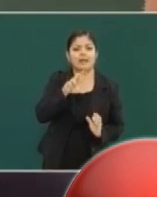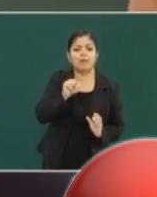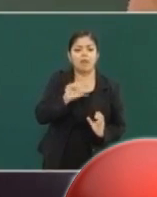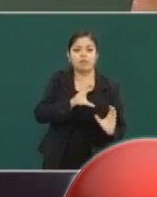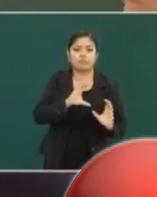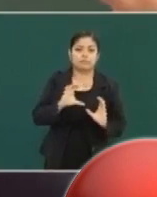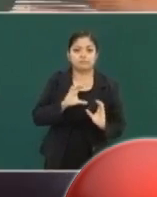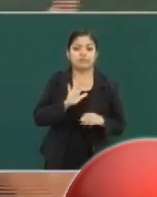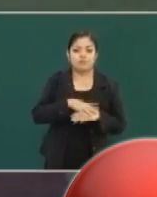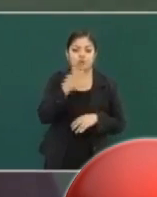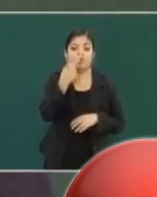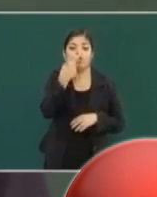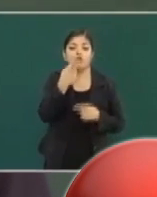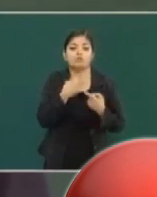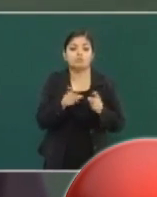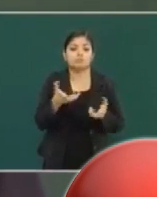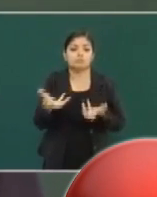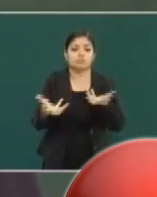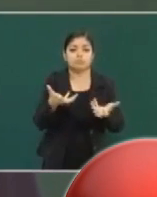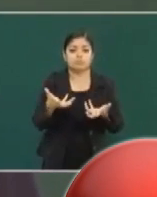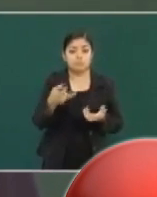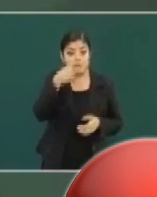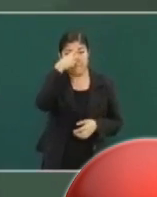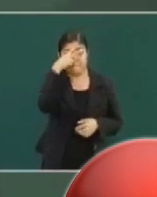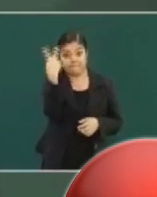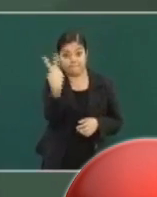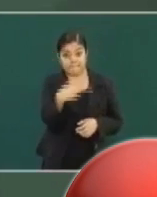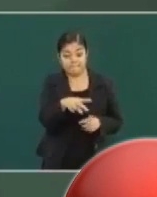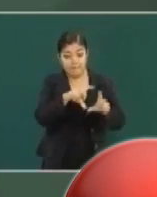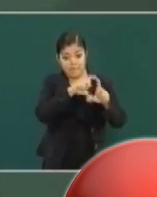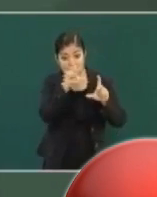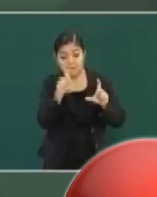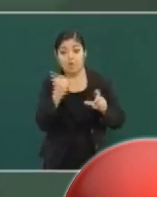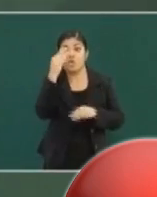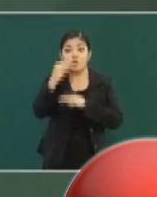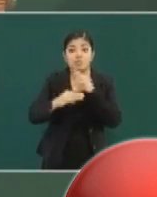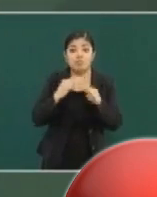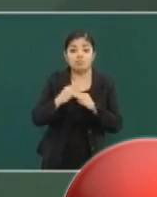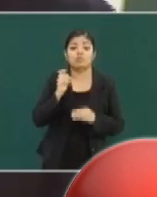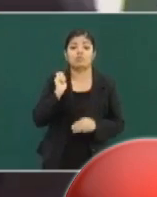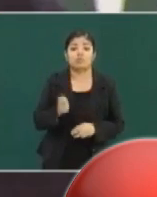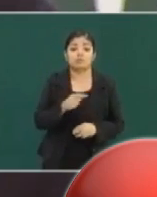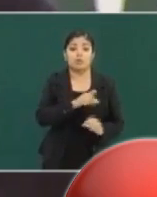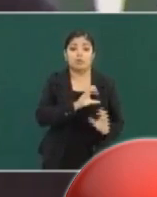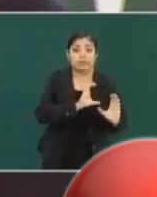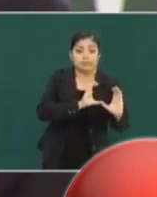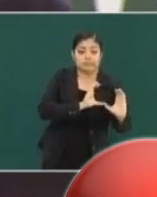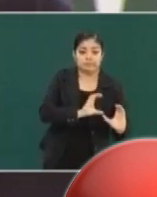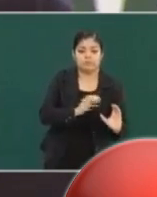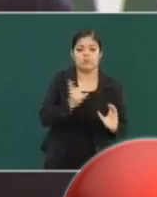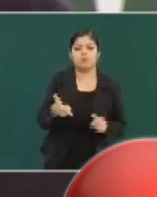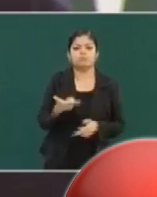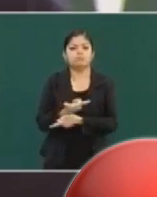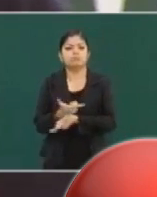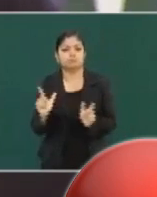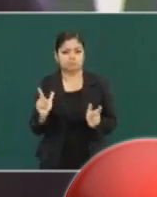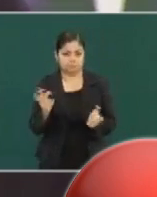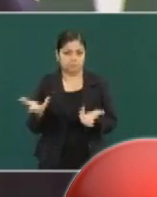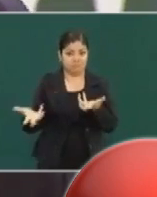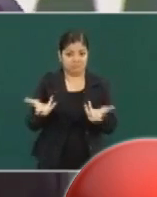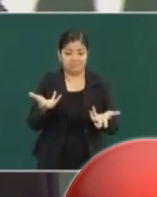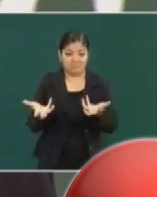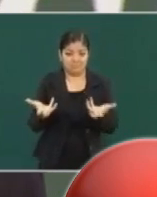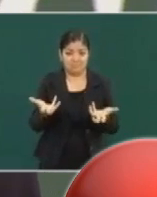grandes corrientes de pensamiento en México y en el mundo: el pensamiento conservador y el pensamiento liberal. Y